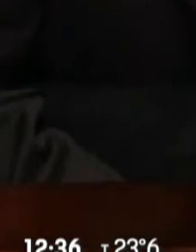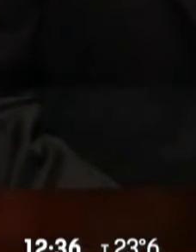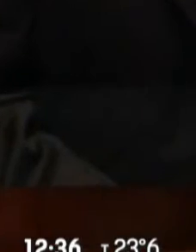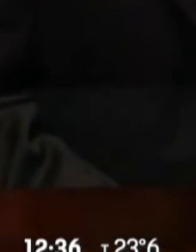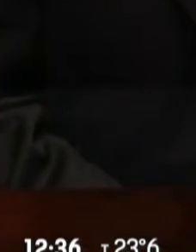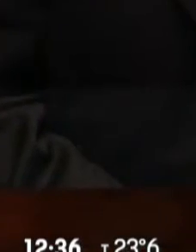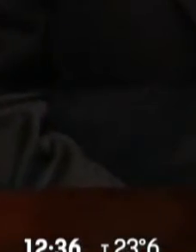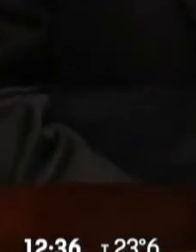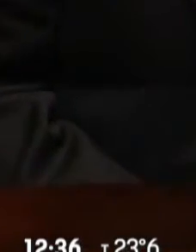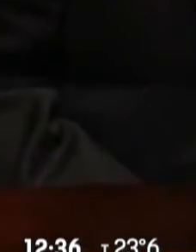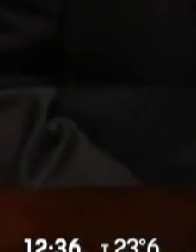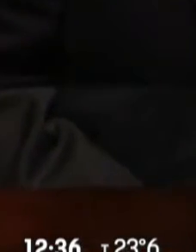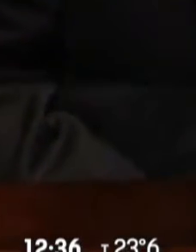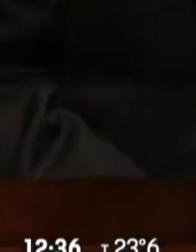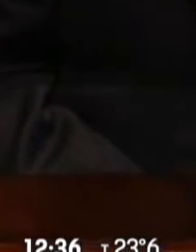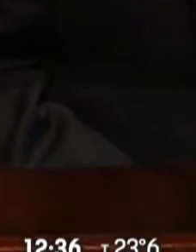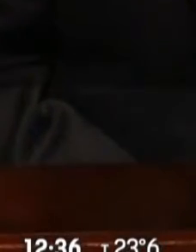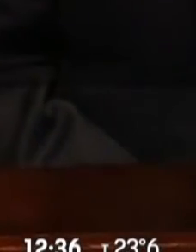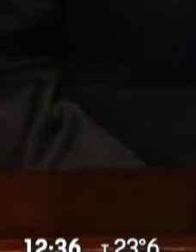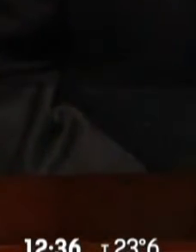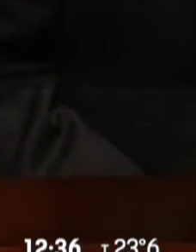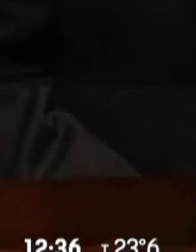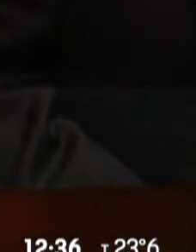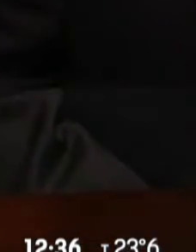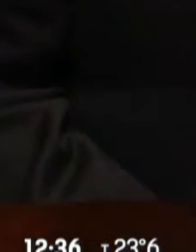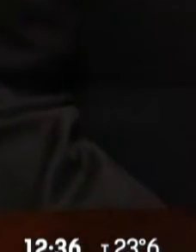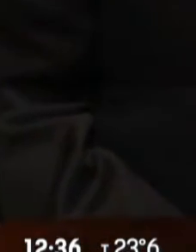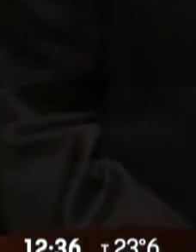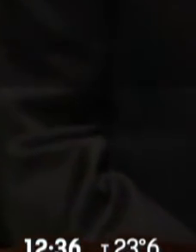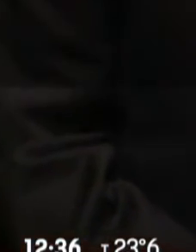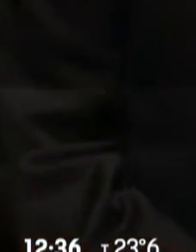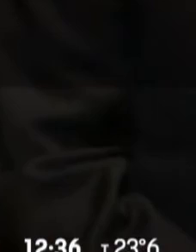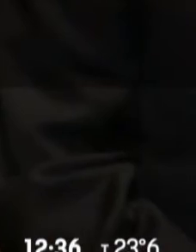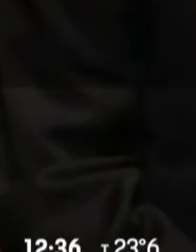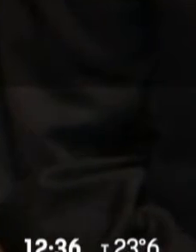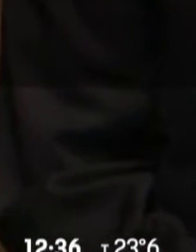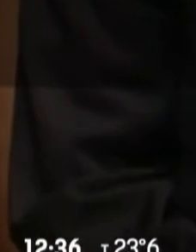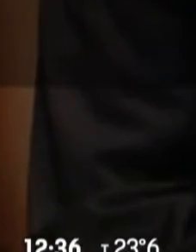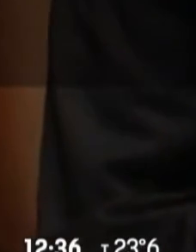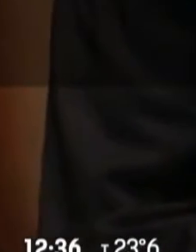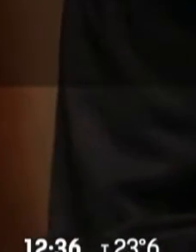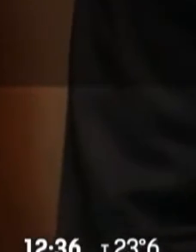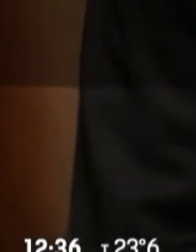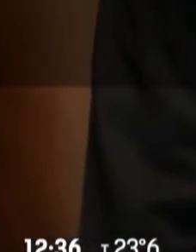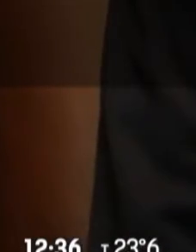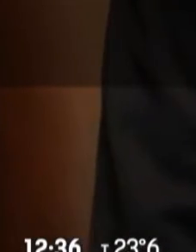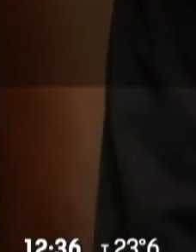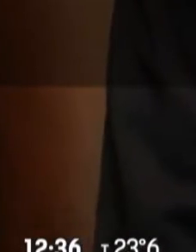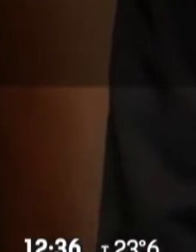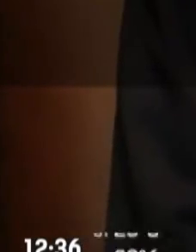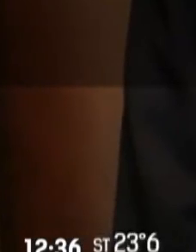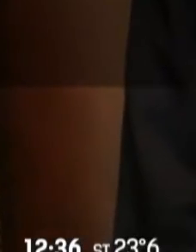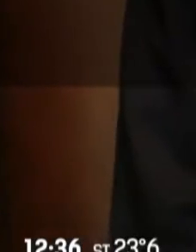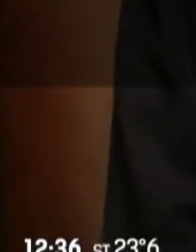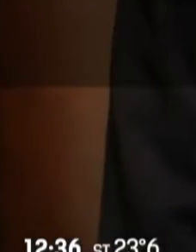it. So we want to immediately work with Congress on the diversity lottery program, on terminating it,